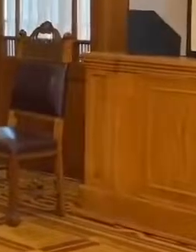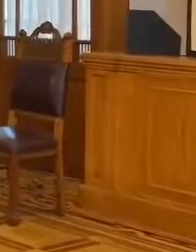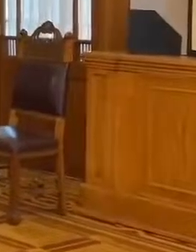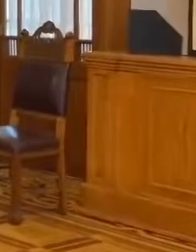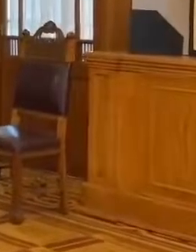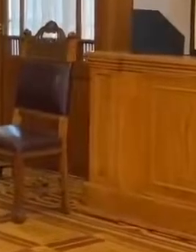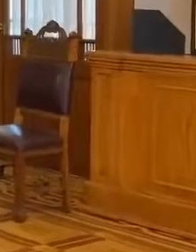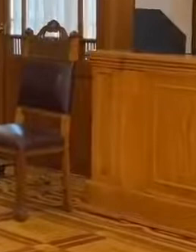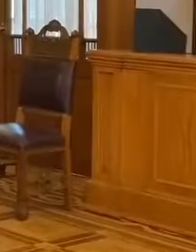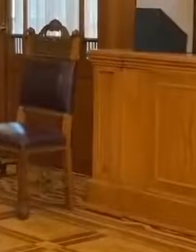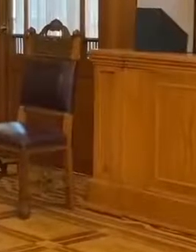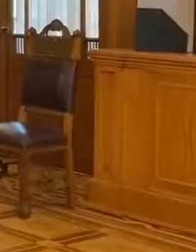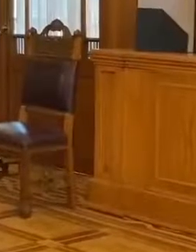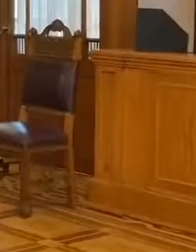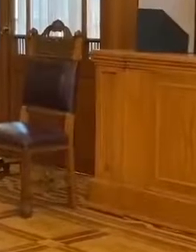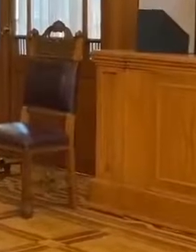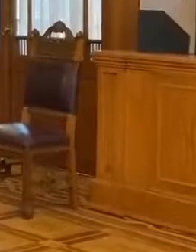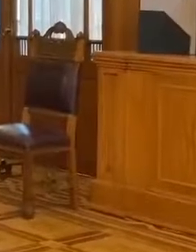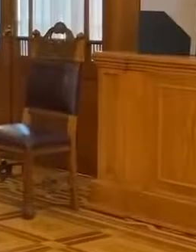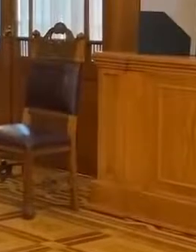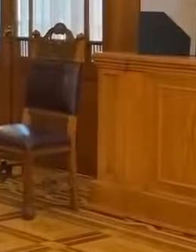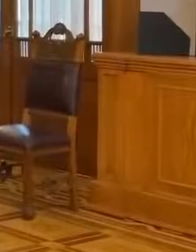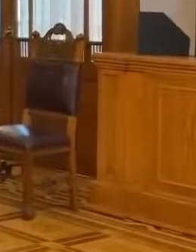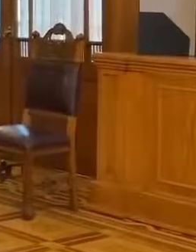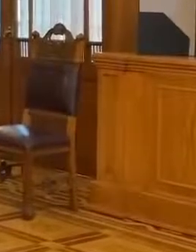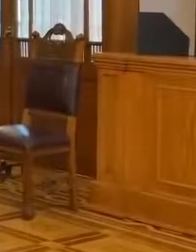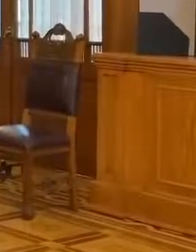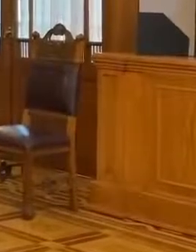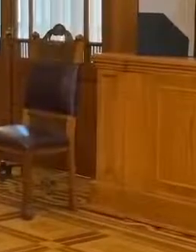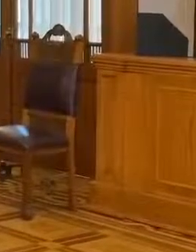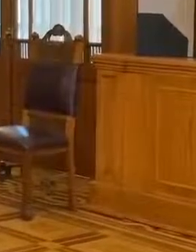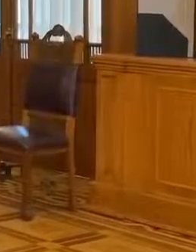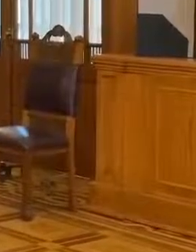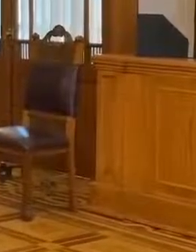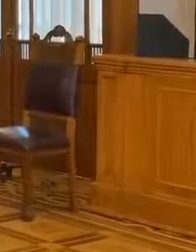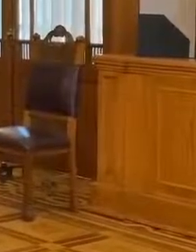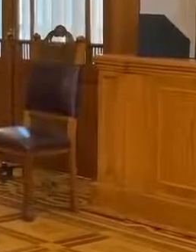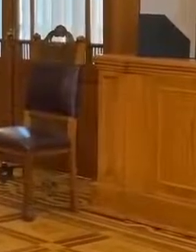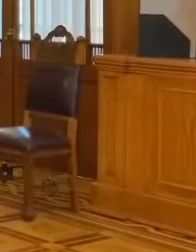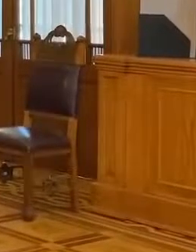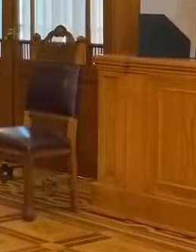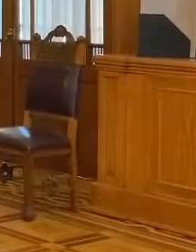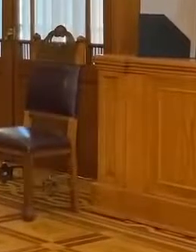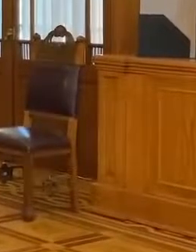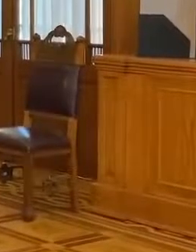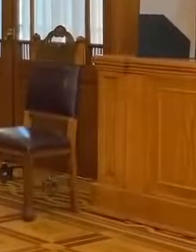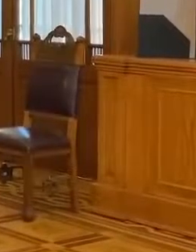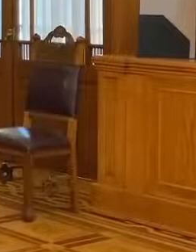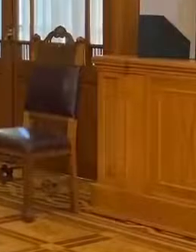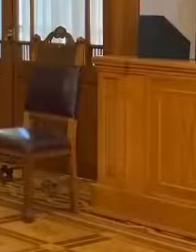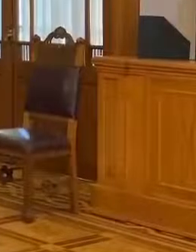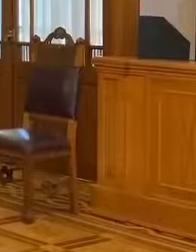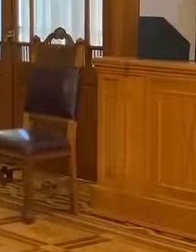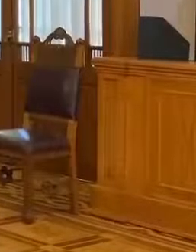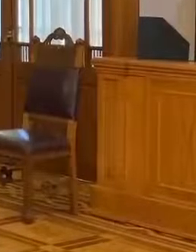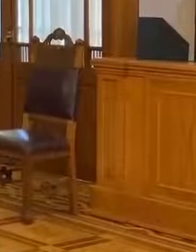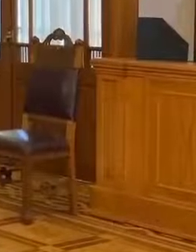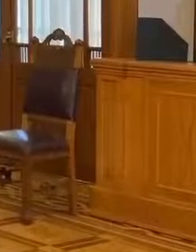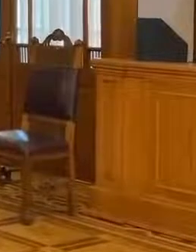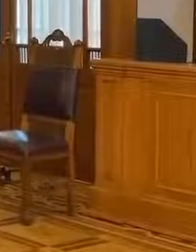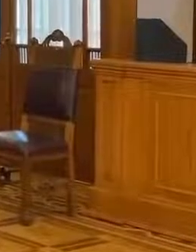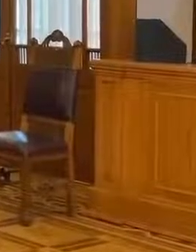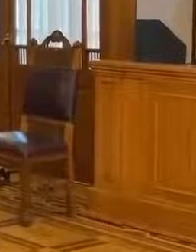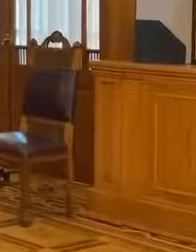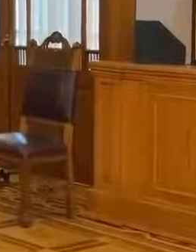cuando le pasa al prójimo, le pasa a nuestro hermano, le pasa